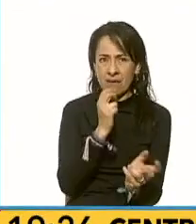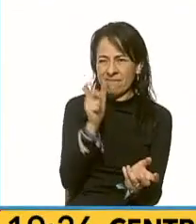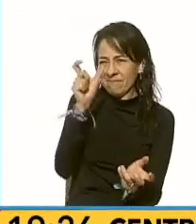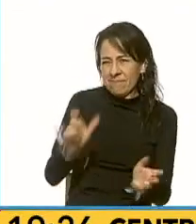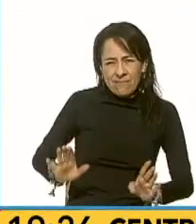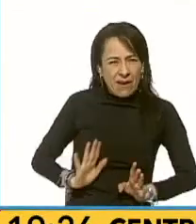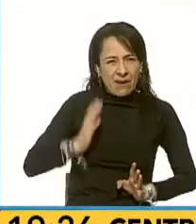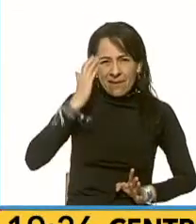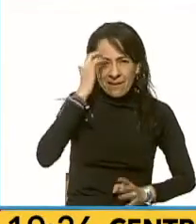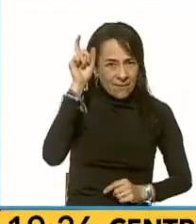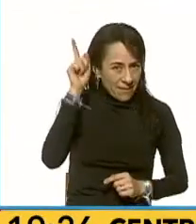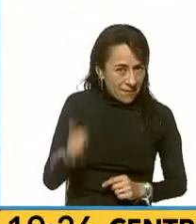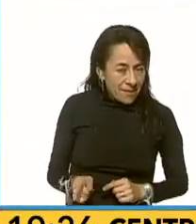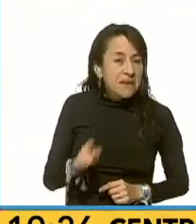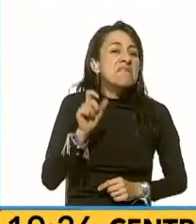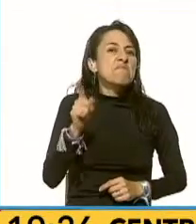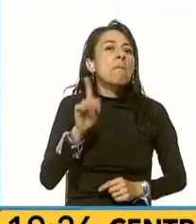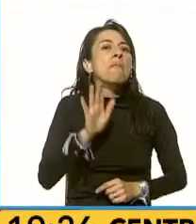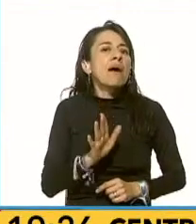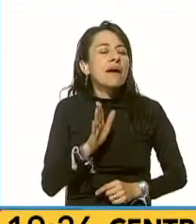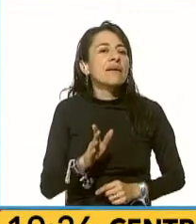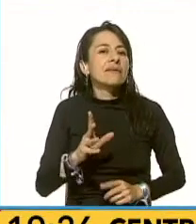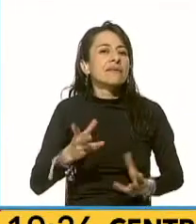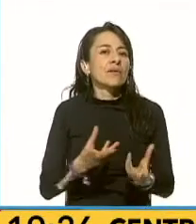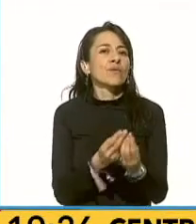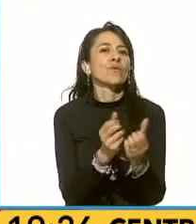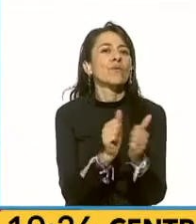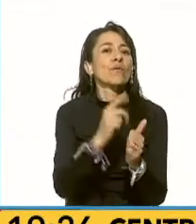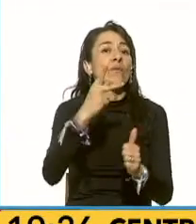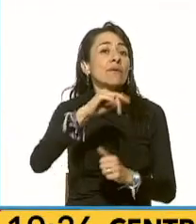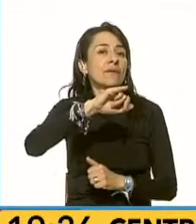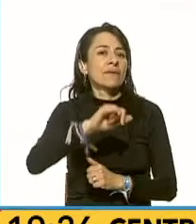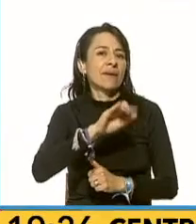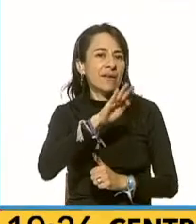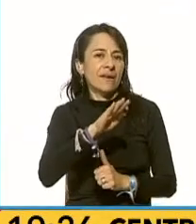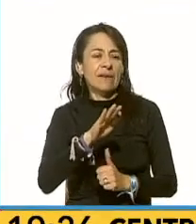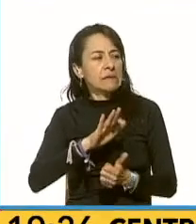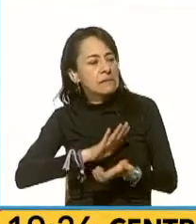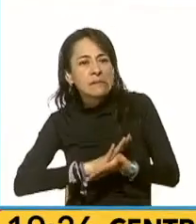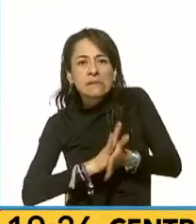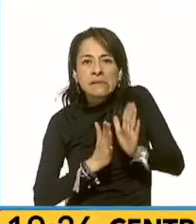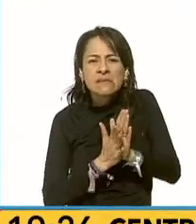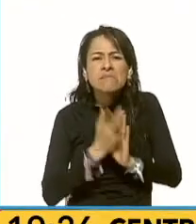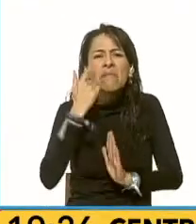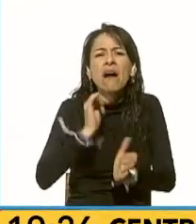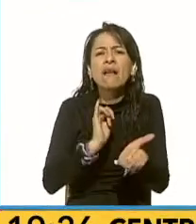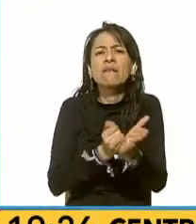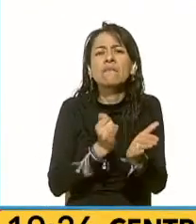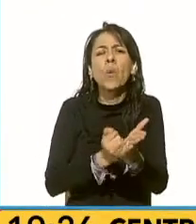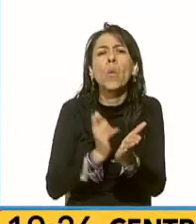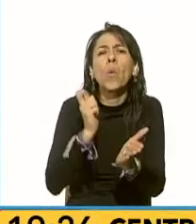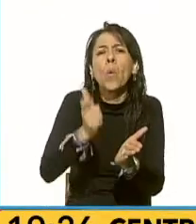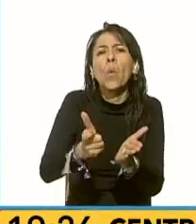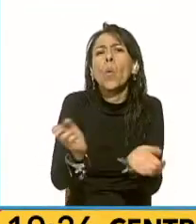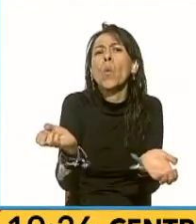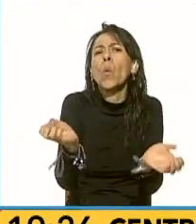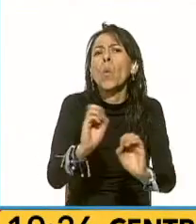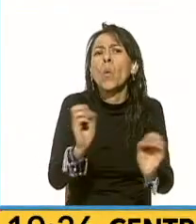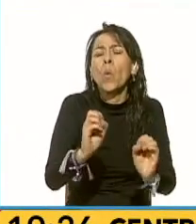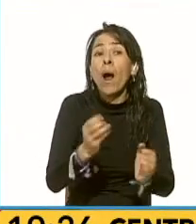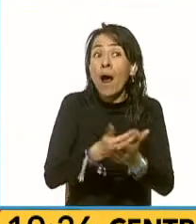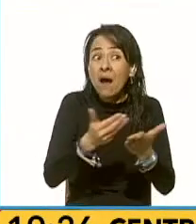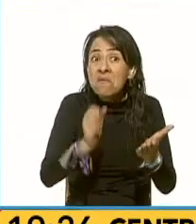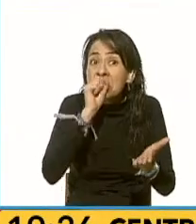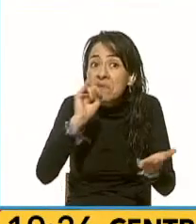contubernio con el Poder Judicial para poder no pagar impuestos y ahora, de alguna manera, utiliza también el Poder